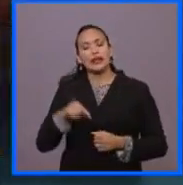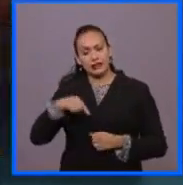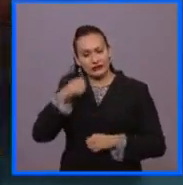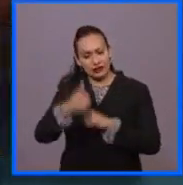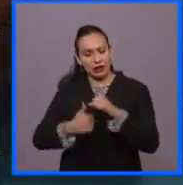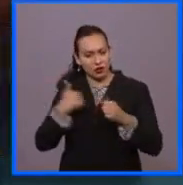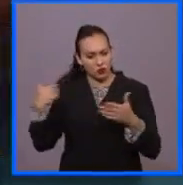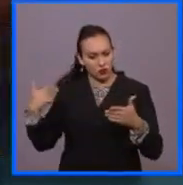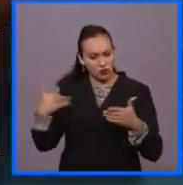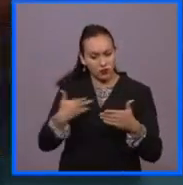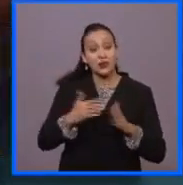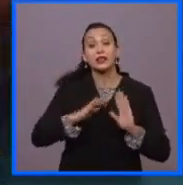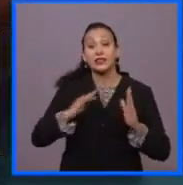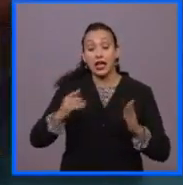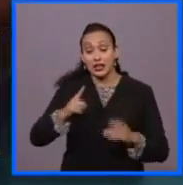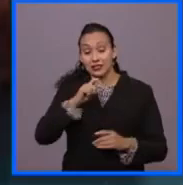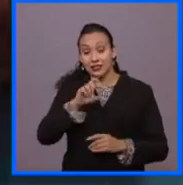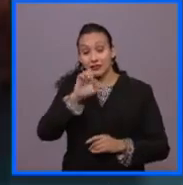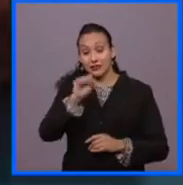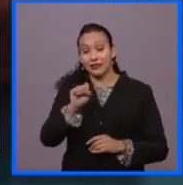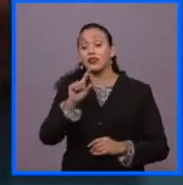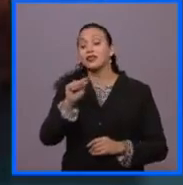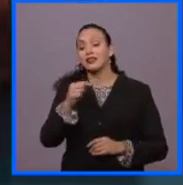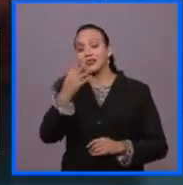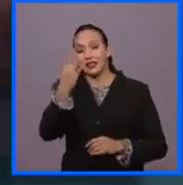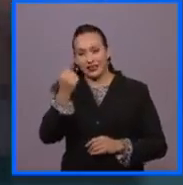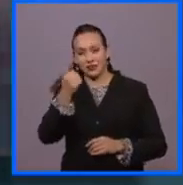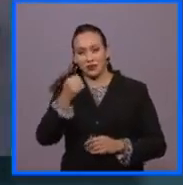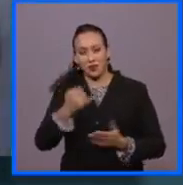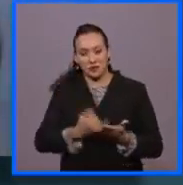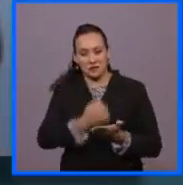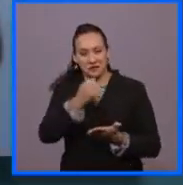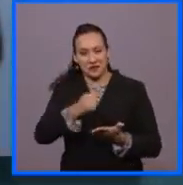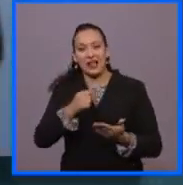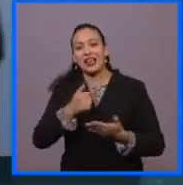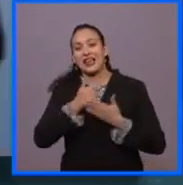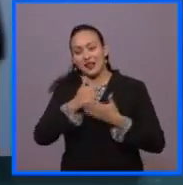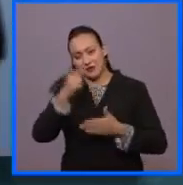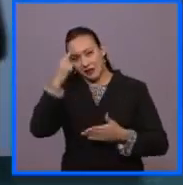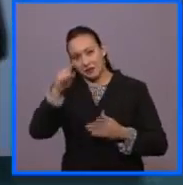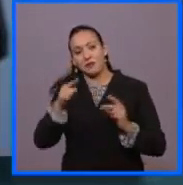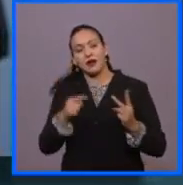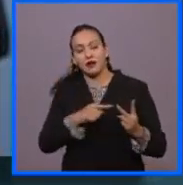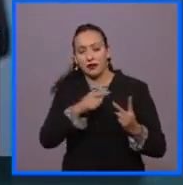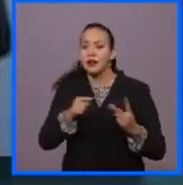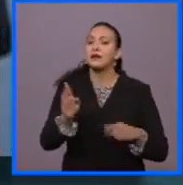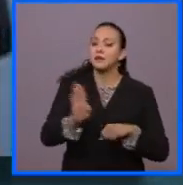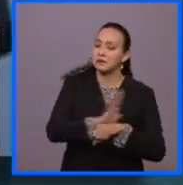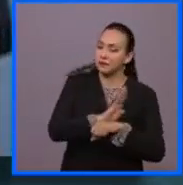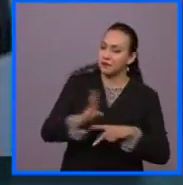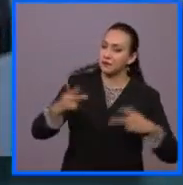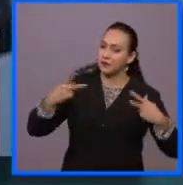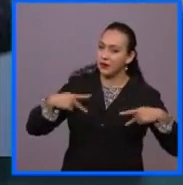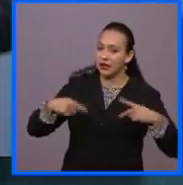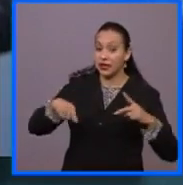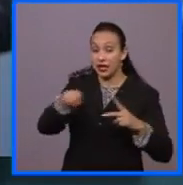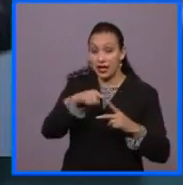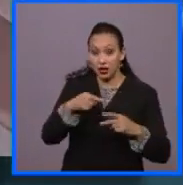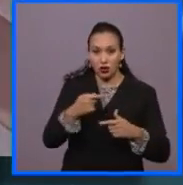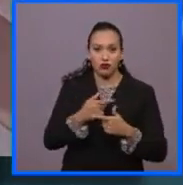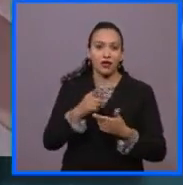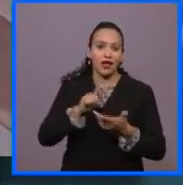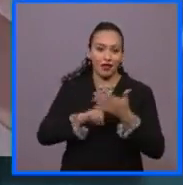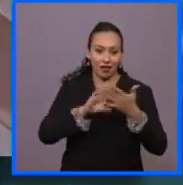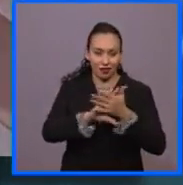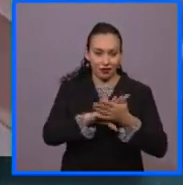del año, se han emitido 179 resoluciones judiciales en las que se concedieron beneficios preliberacionales,